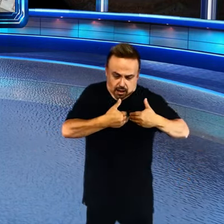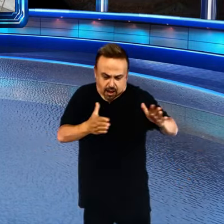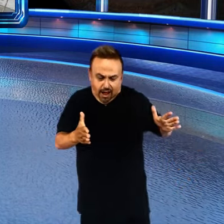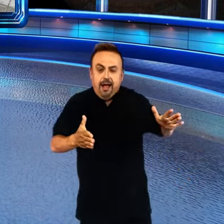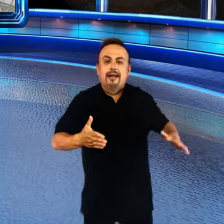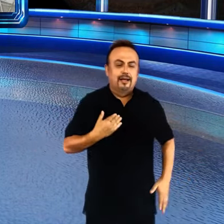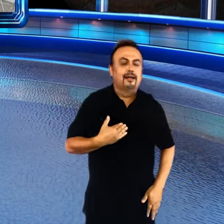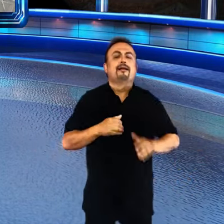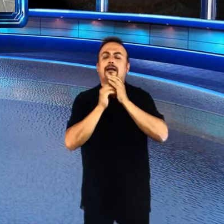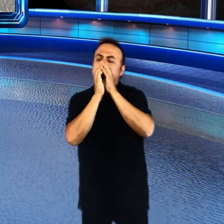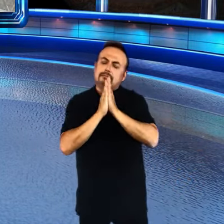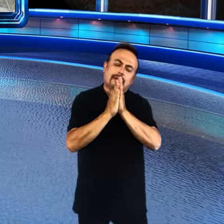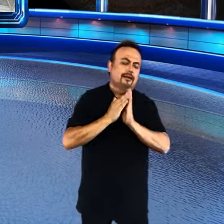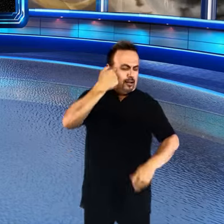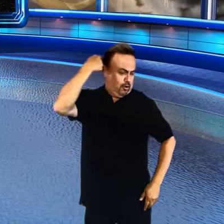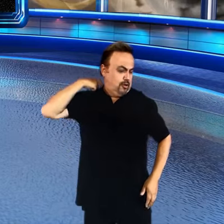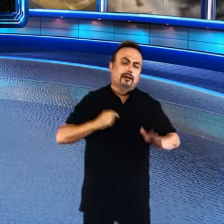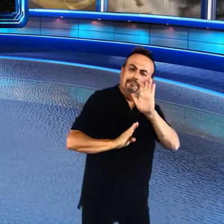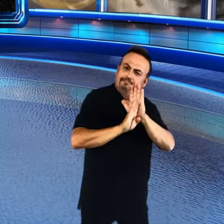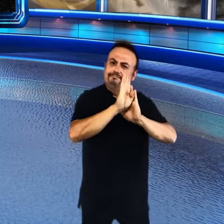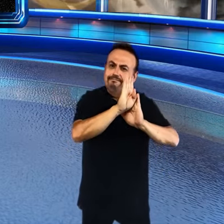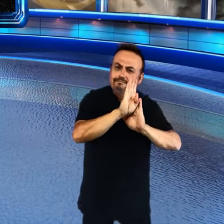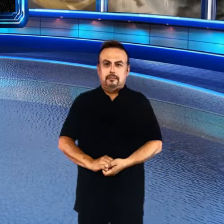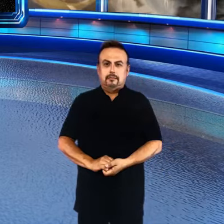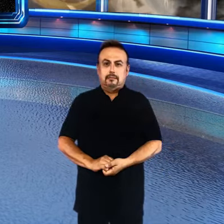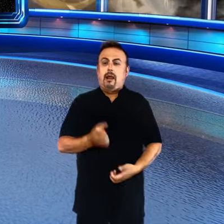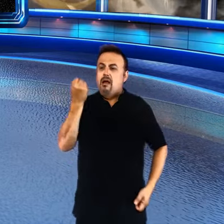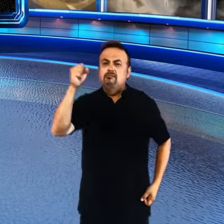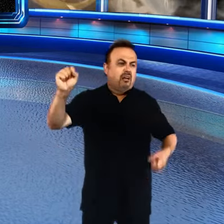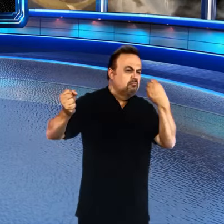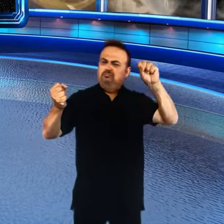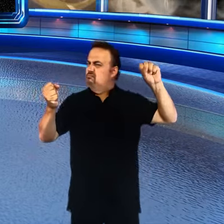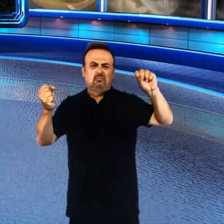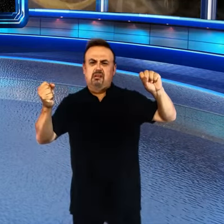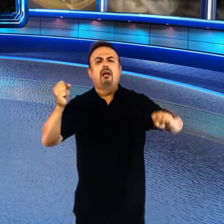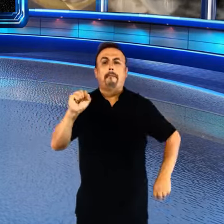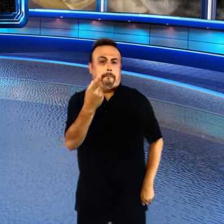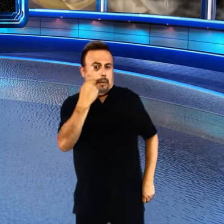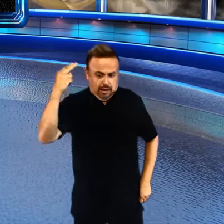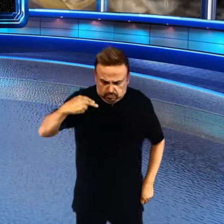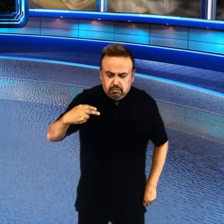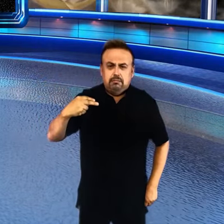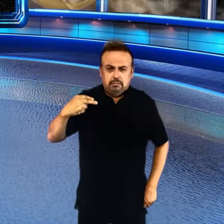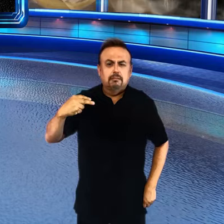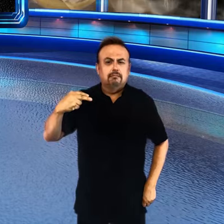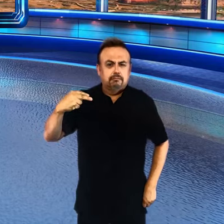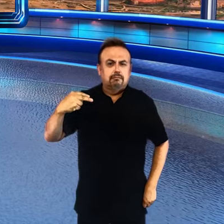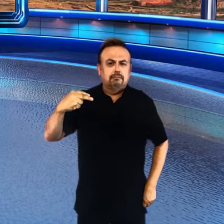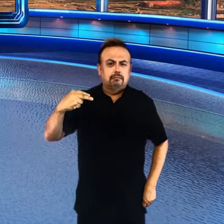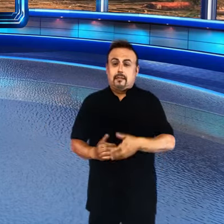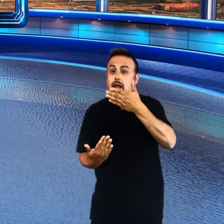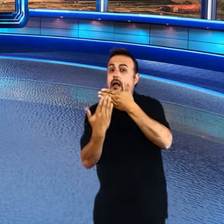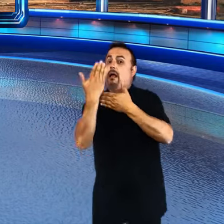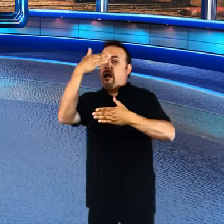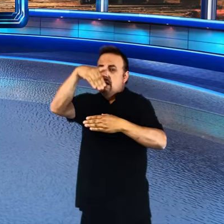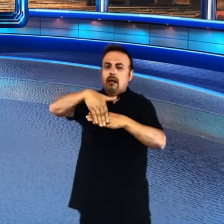En eso ando trabajando. Te pido conciencia mía, me regale más día, sin que atropelle a nadie. Así paso corbata cada día.